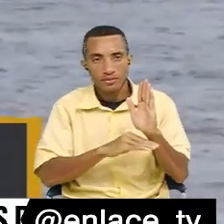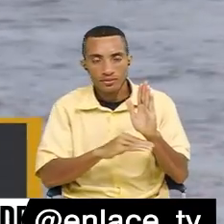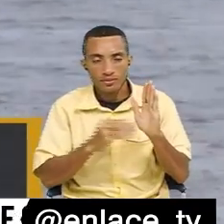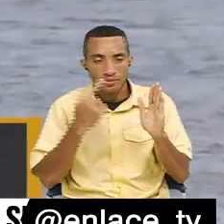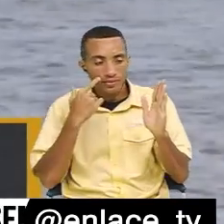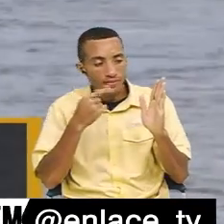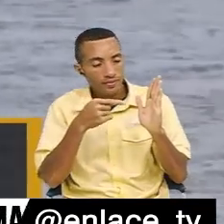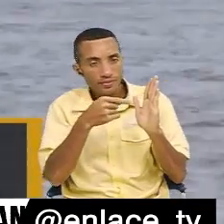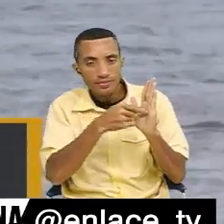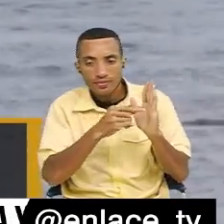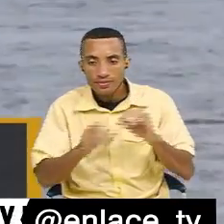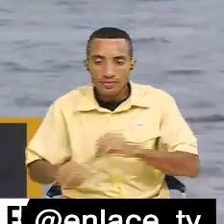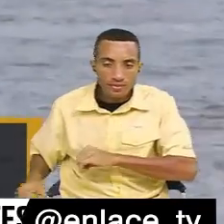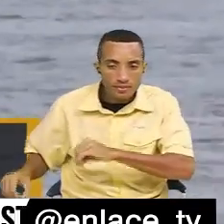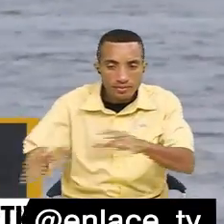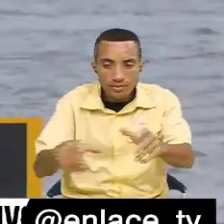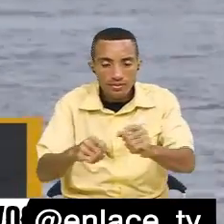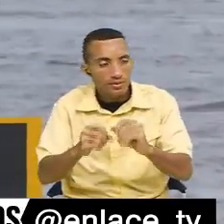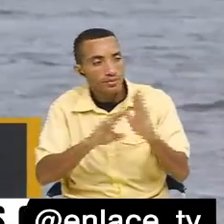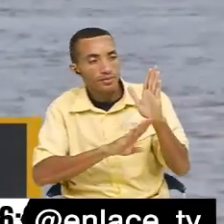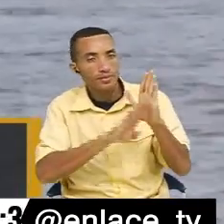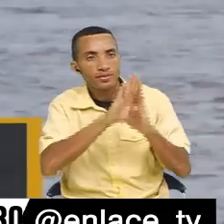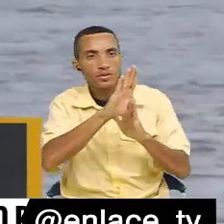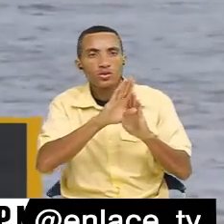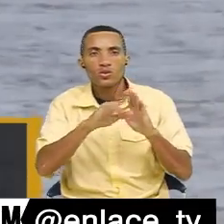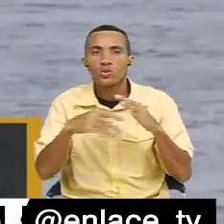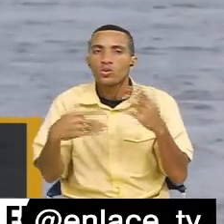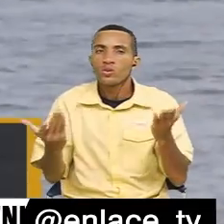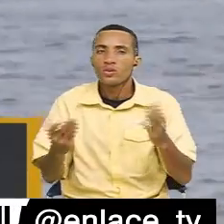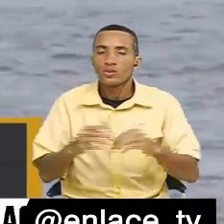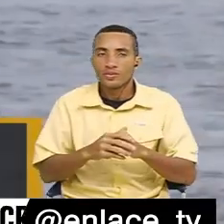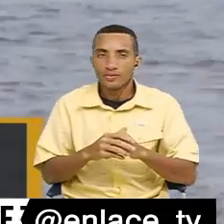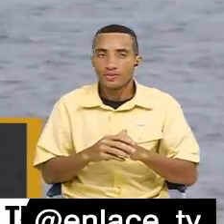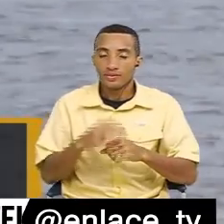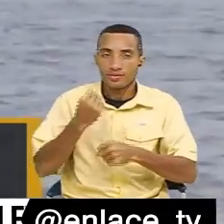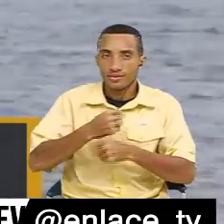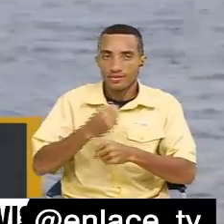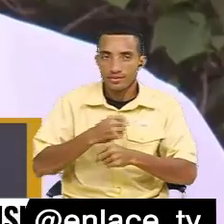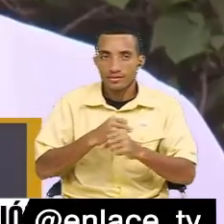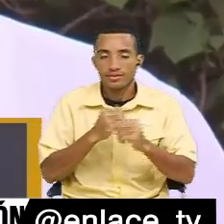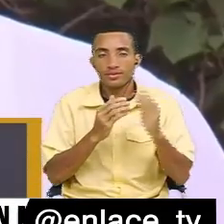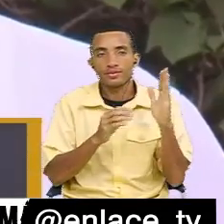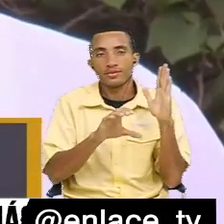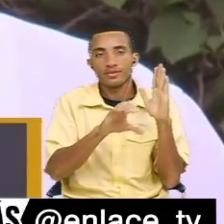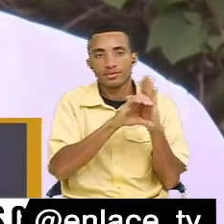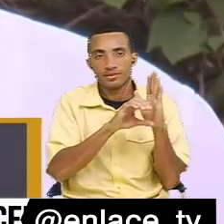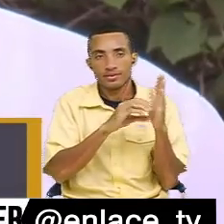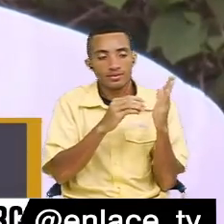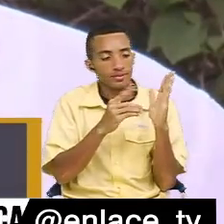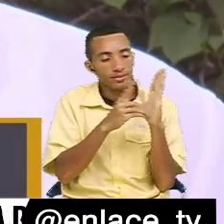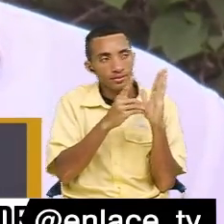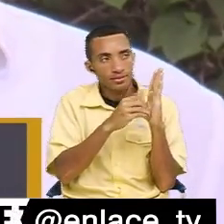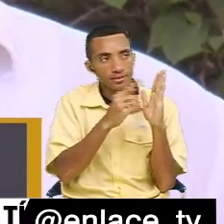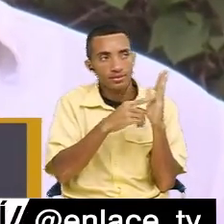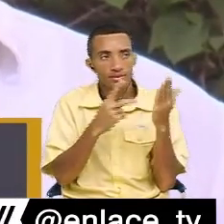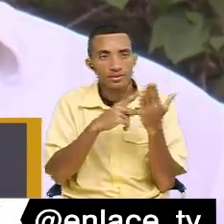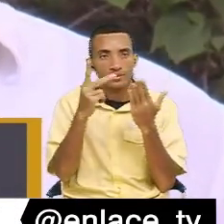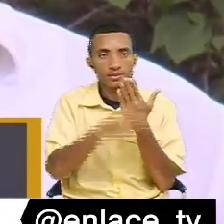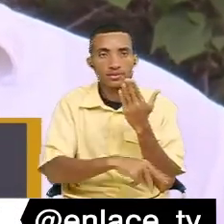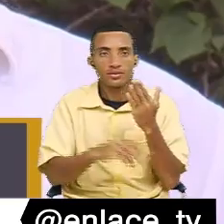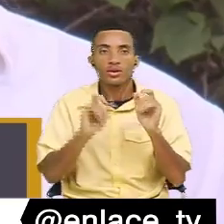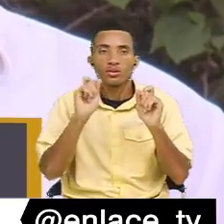planes de desarrollo. Estamos trabajando también lo que es un documento de proyecto de acuerdo municipal para que se pueda